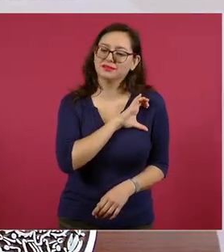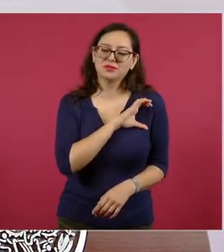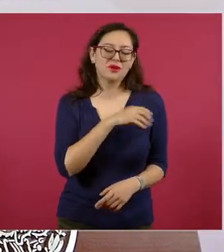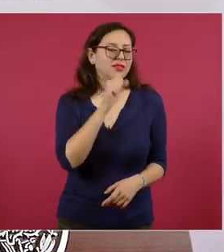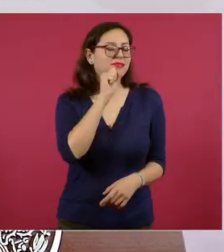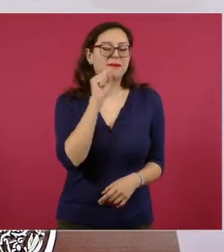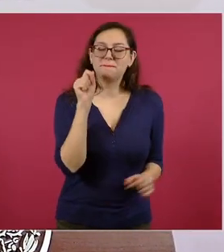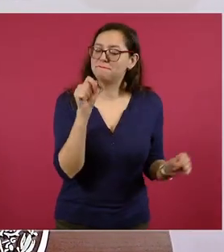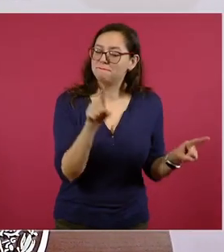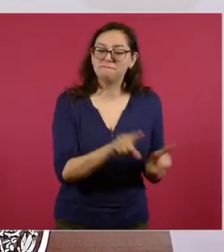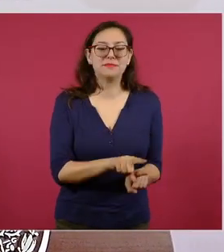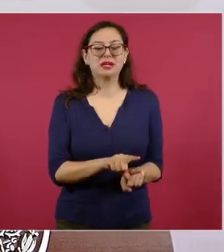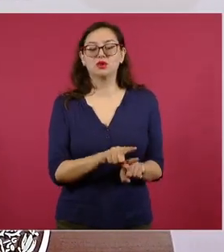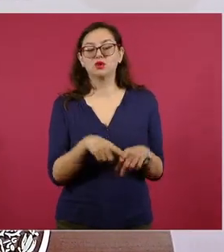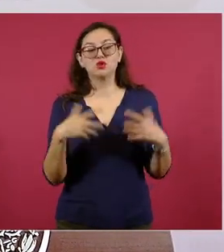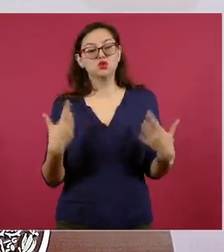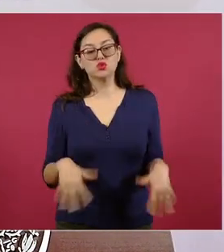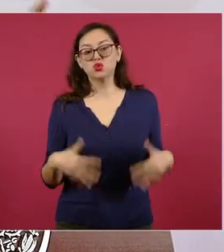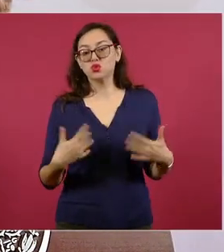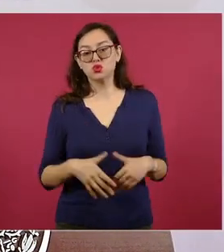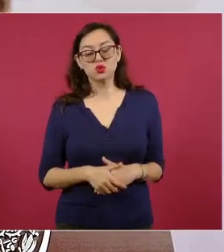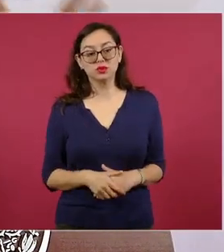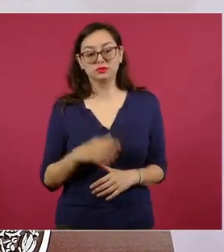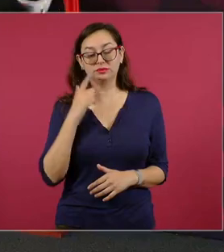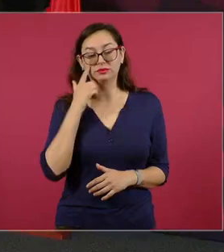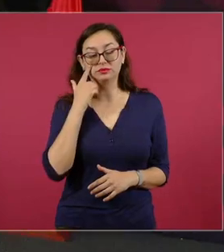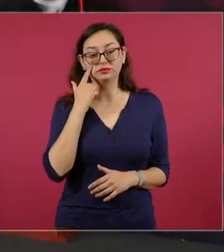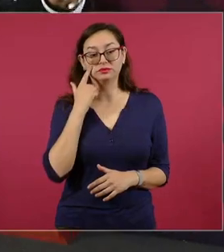con quienes vamos a terminar